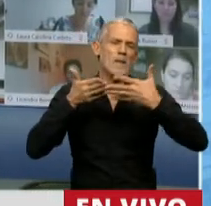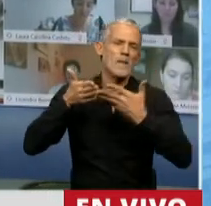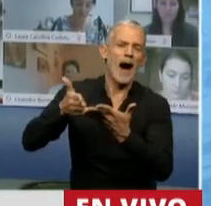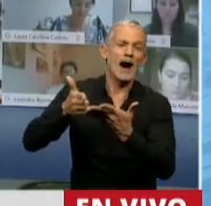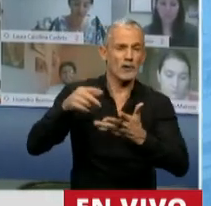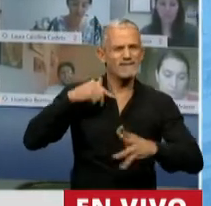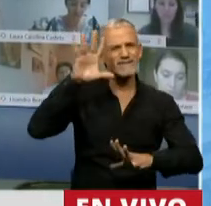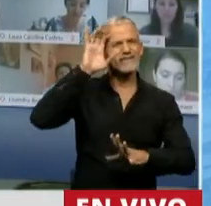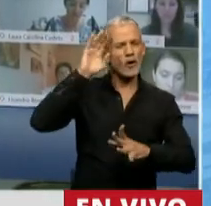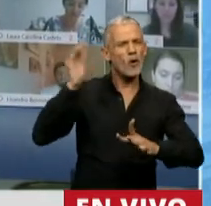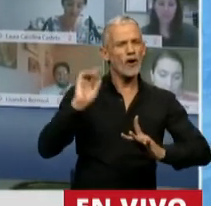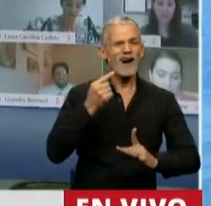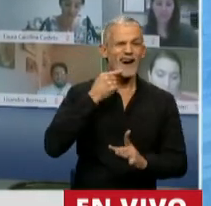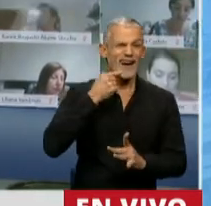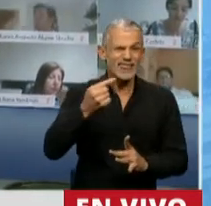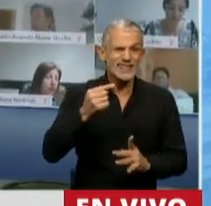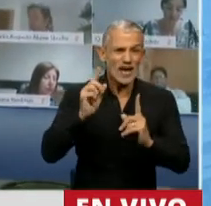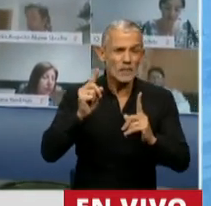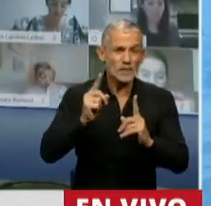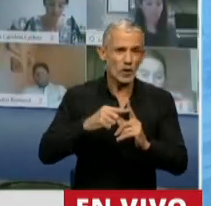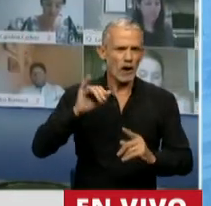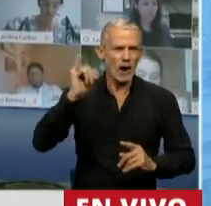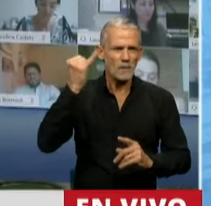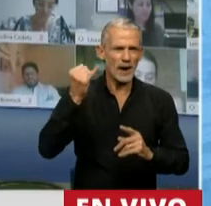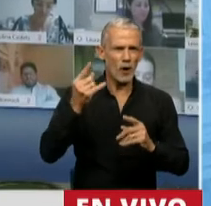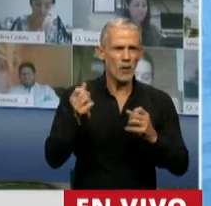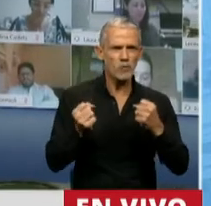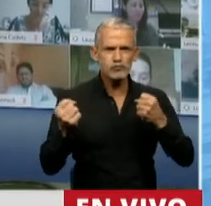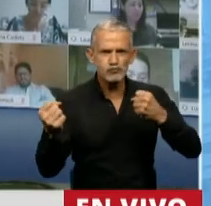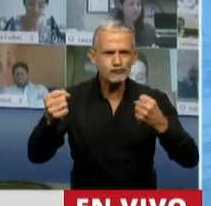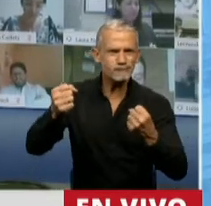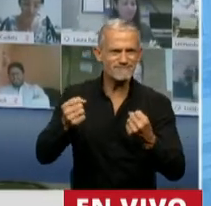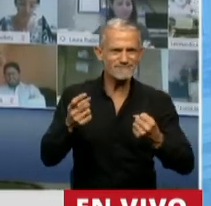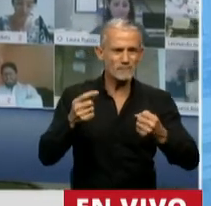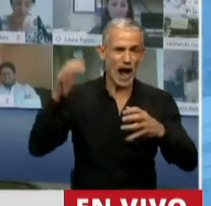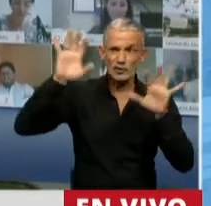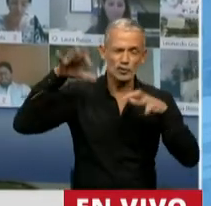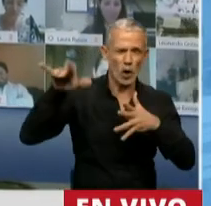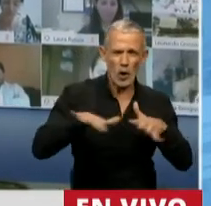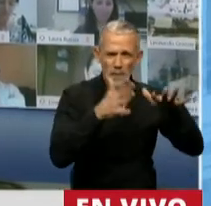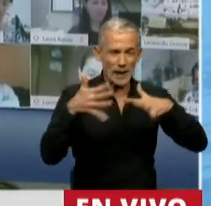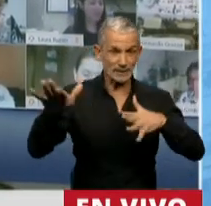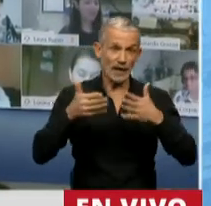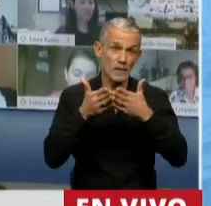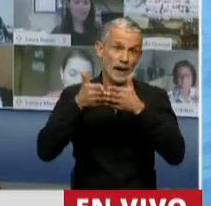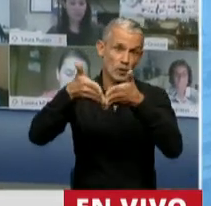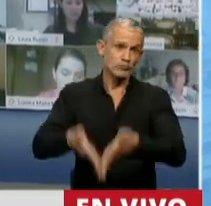hicieron recordar que decían tener el mejor piloto de tormentas. Y sí, el barco, como él decía, se